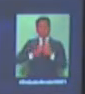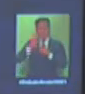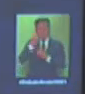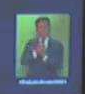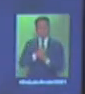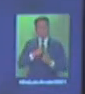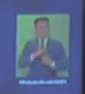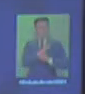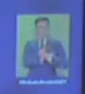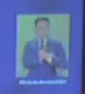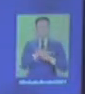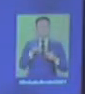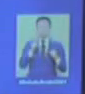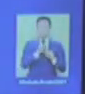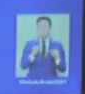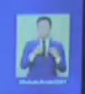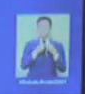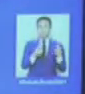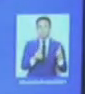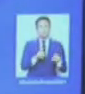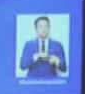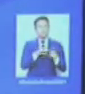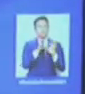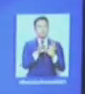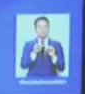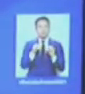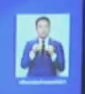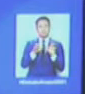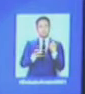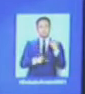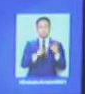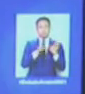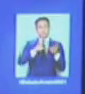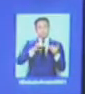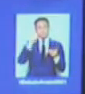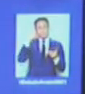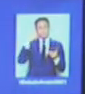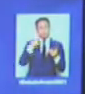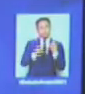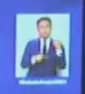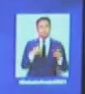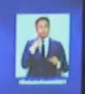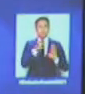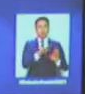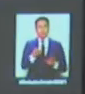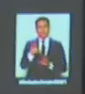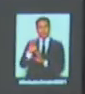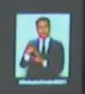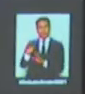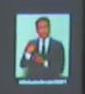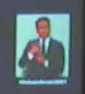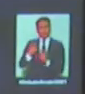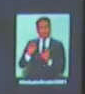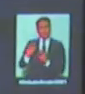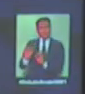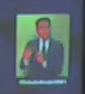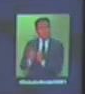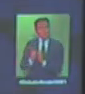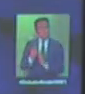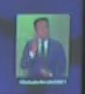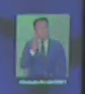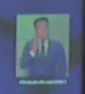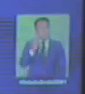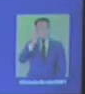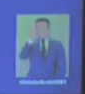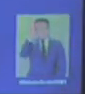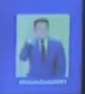la participación de Sebastián Sichel, quien recuperó los colores, por así decirlo, en el tramo final de esta carrera por